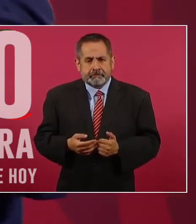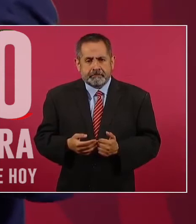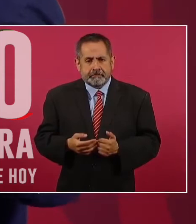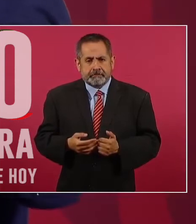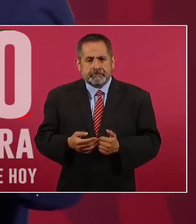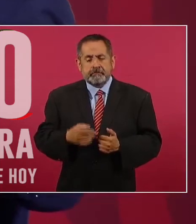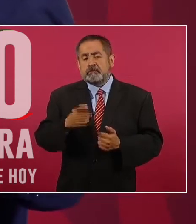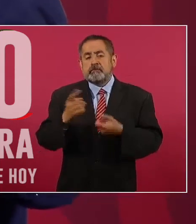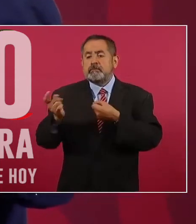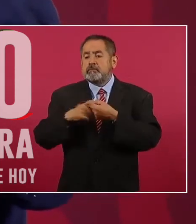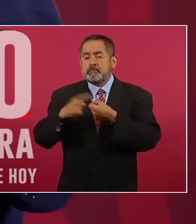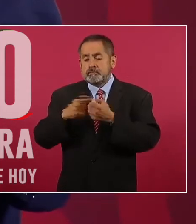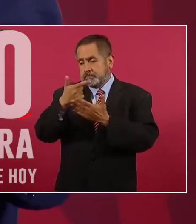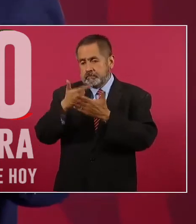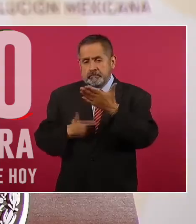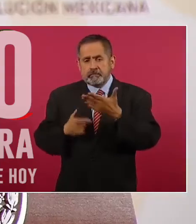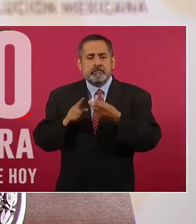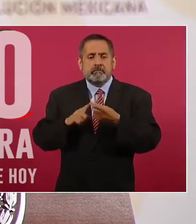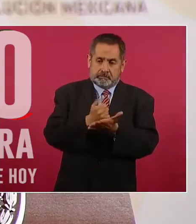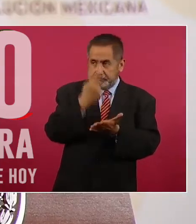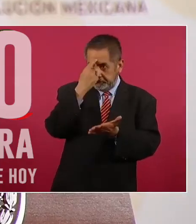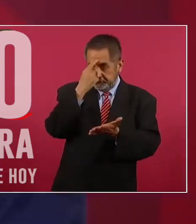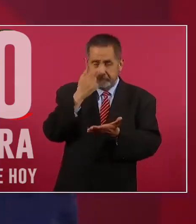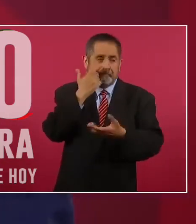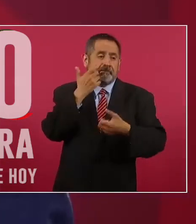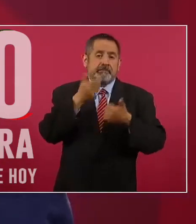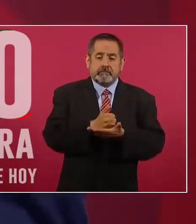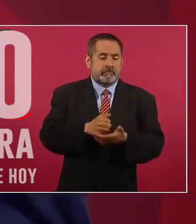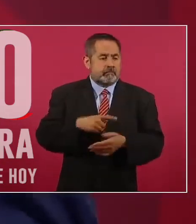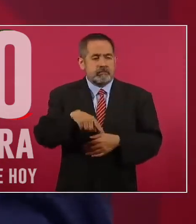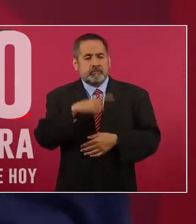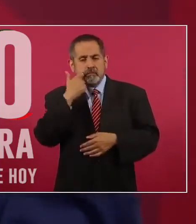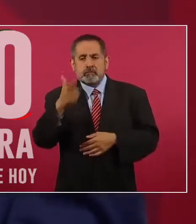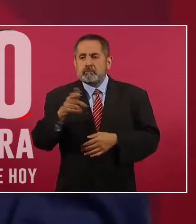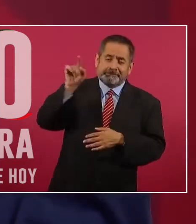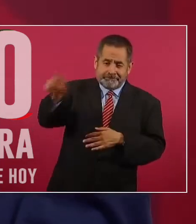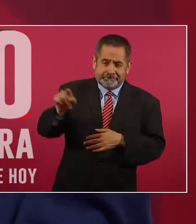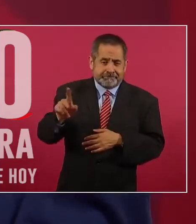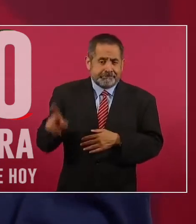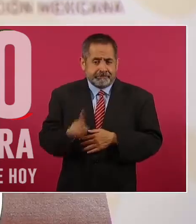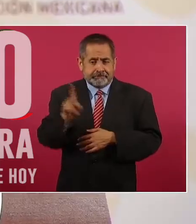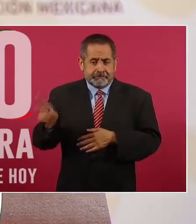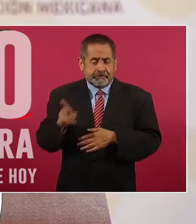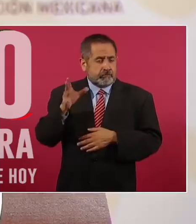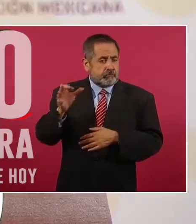¿Dónde se apuntan más? Pues en las ciudades. ¿Dónde no hay